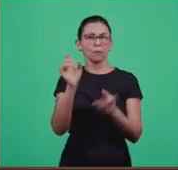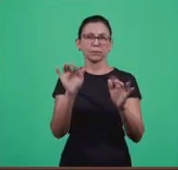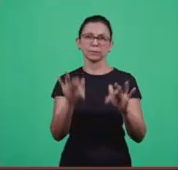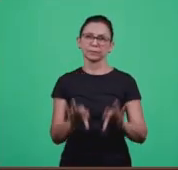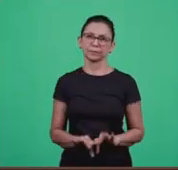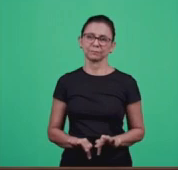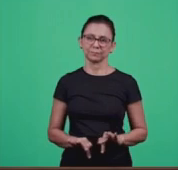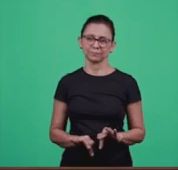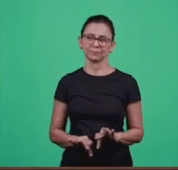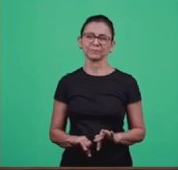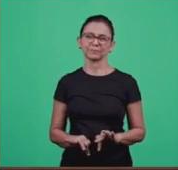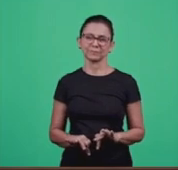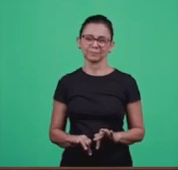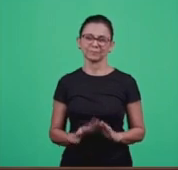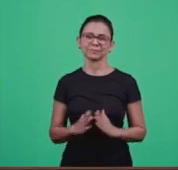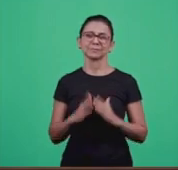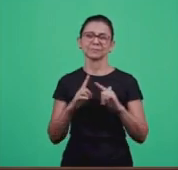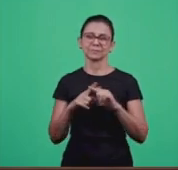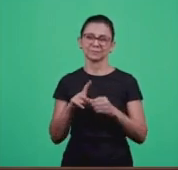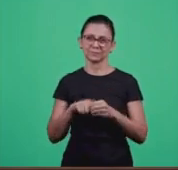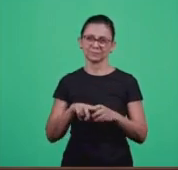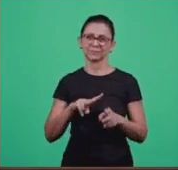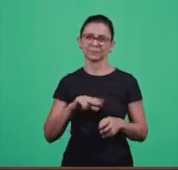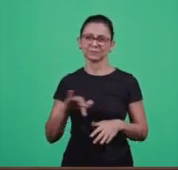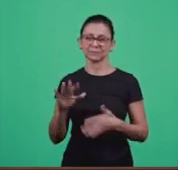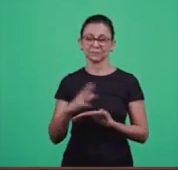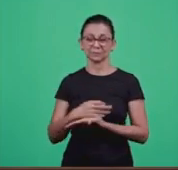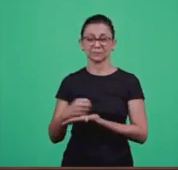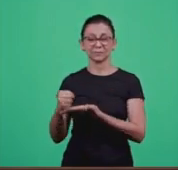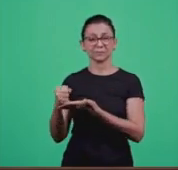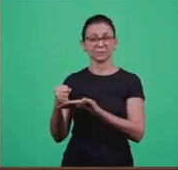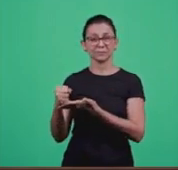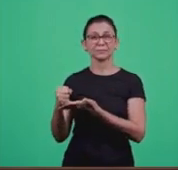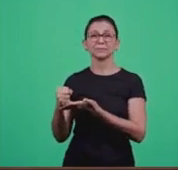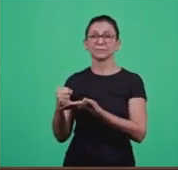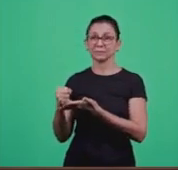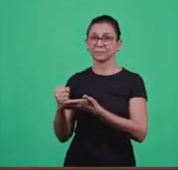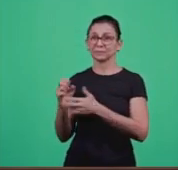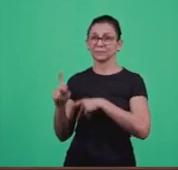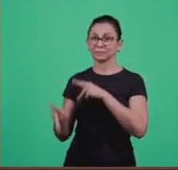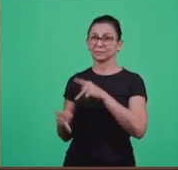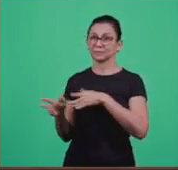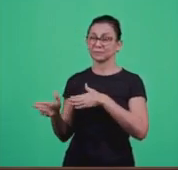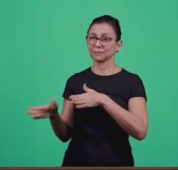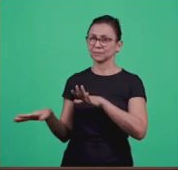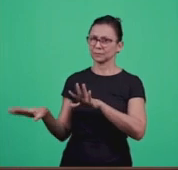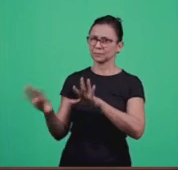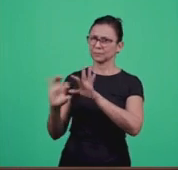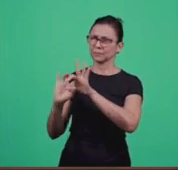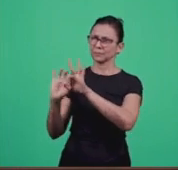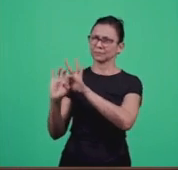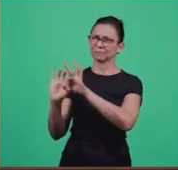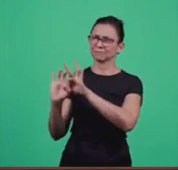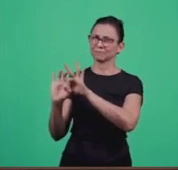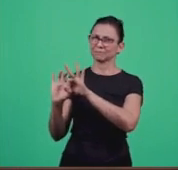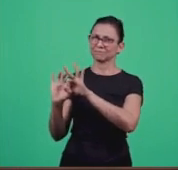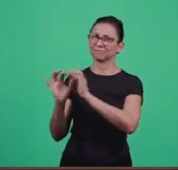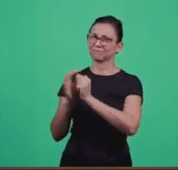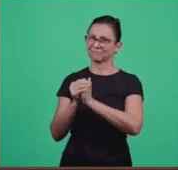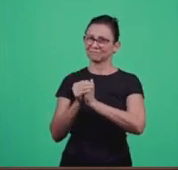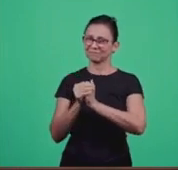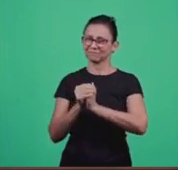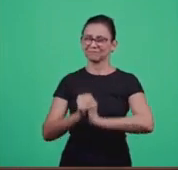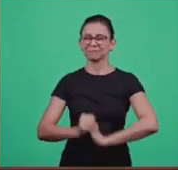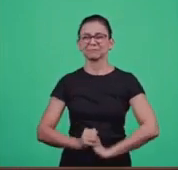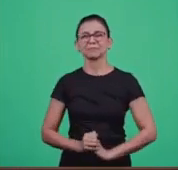Nosotros estamos viviendo los últimos días aquí en la tierra. Jesús va a volver y va a llevar una iglesia fiel que esté en comunión